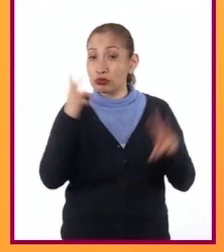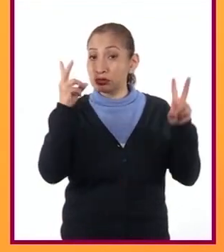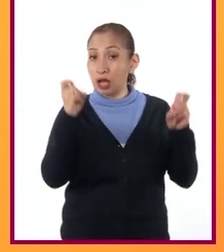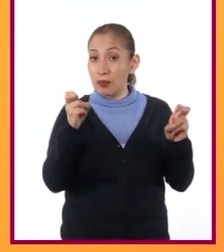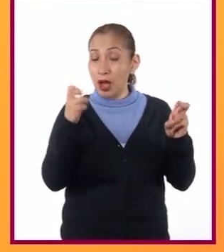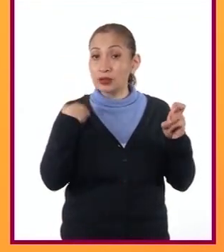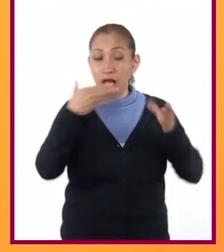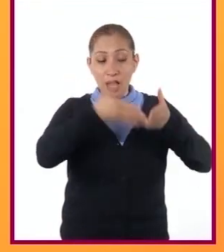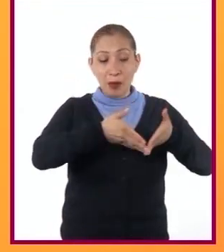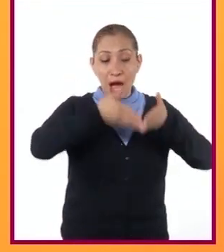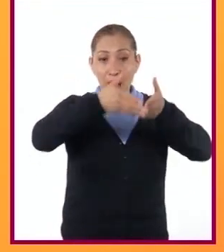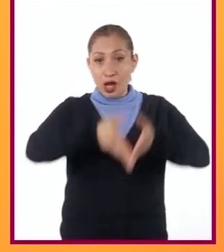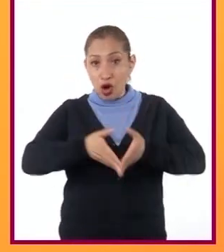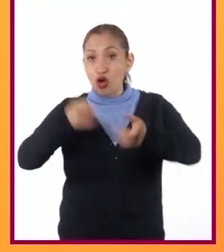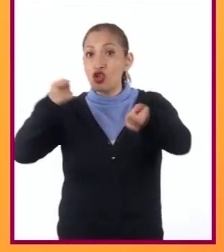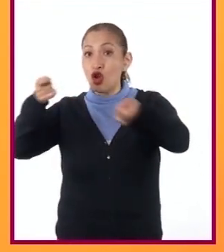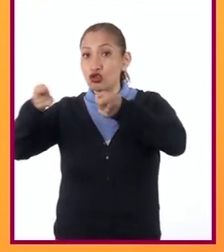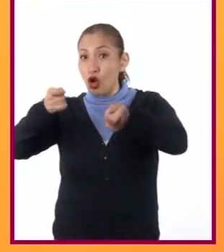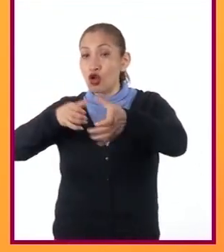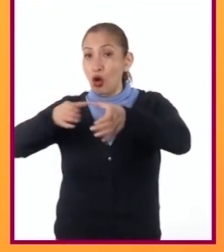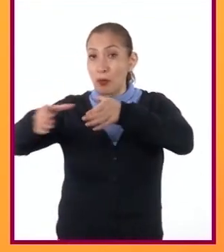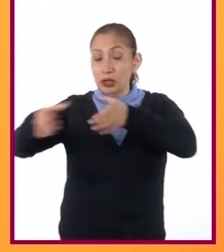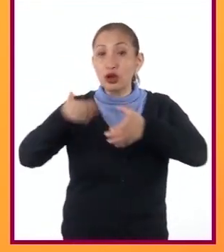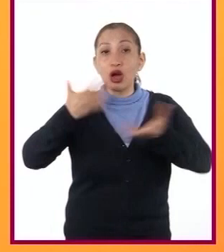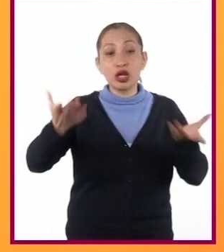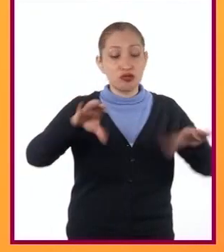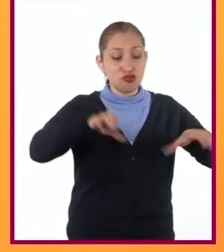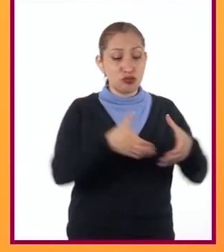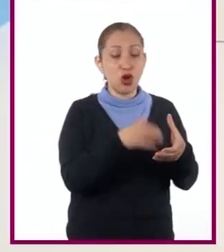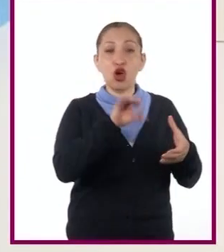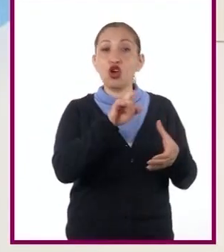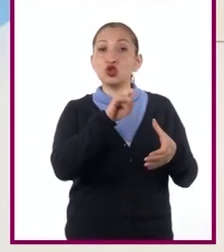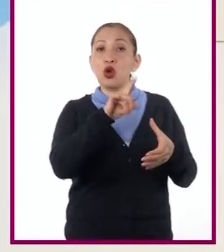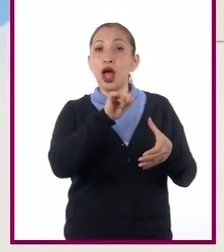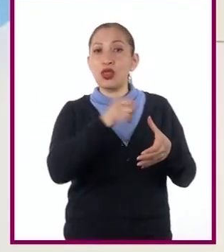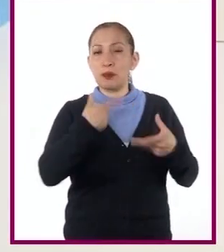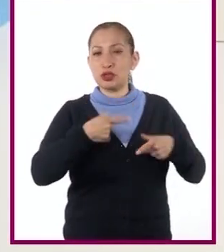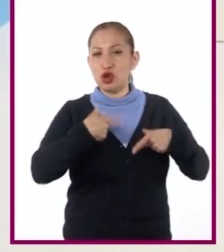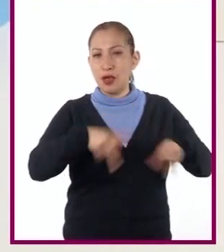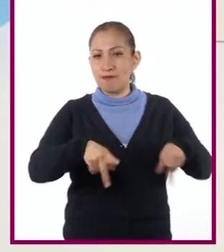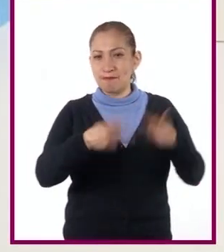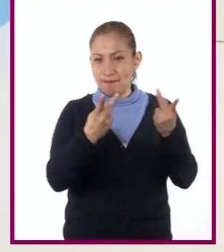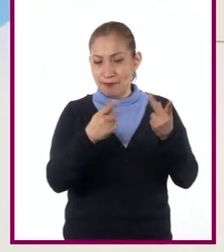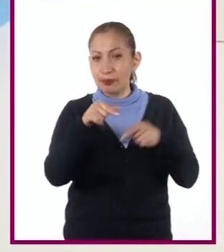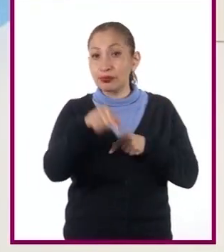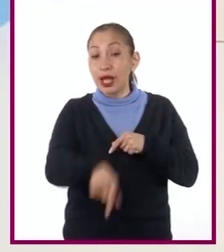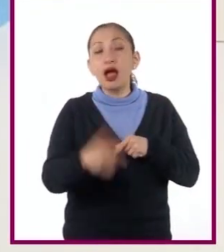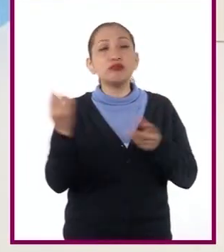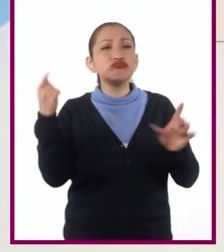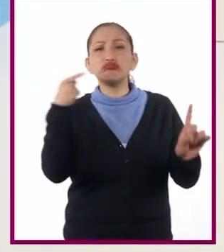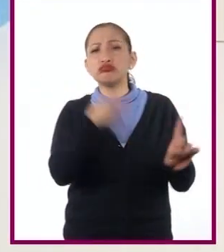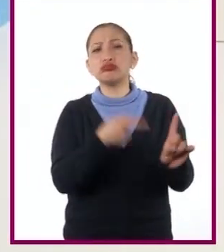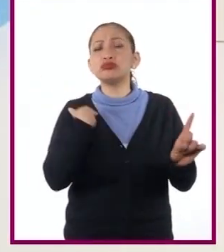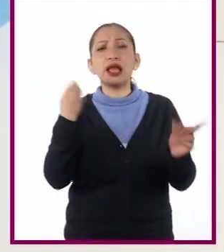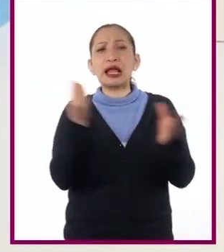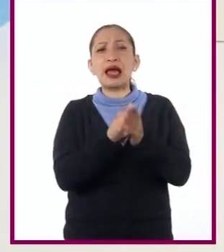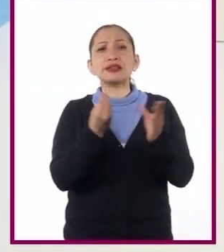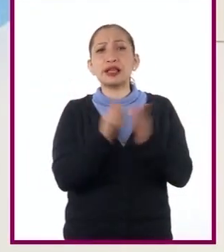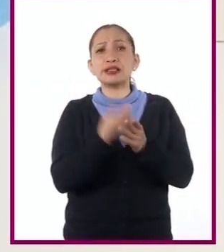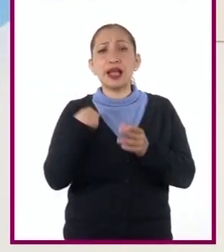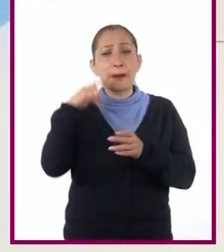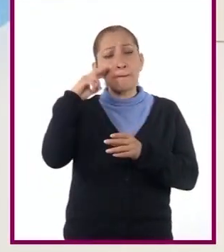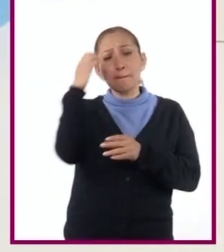temas de las flotas, el control del comercio y el consulado de comerciantes. El propósito de esta sesión es analizar la